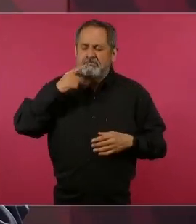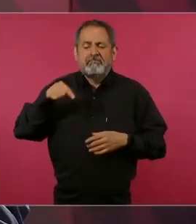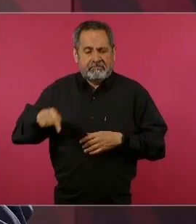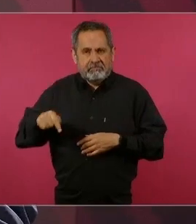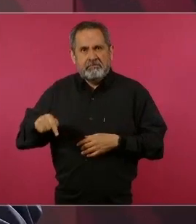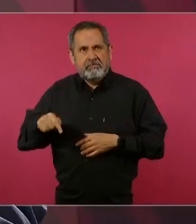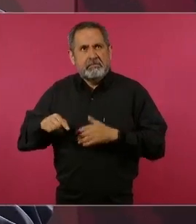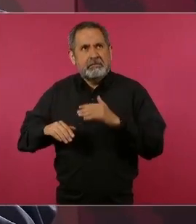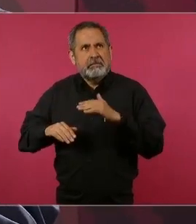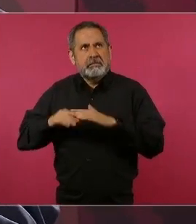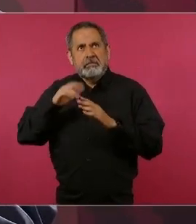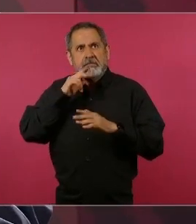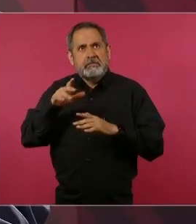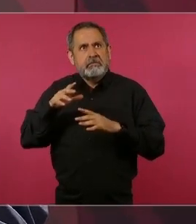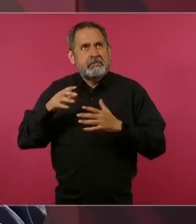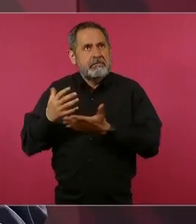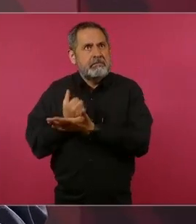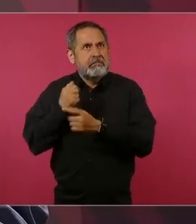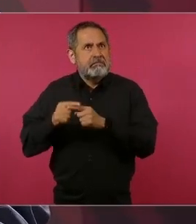del 10%.